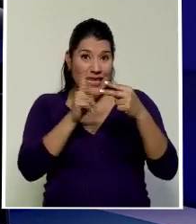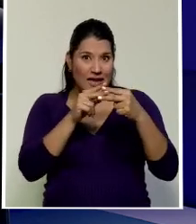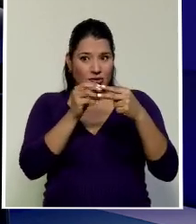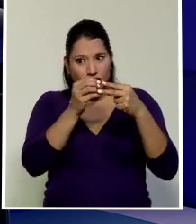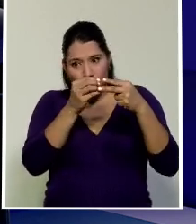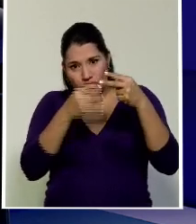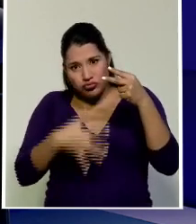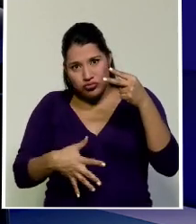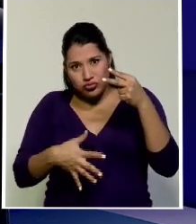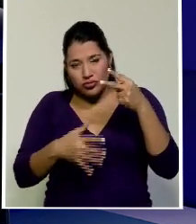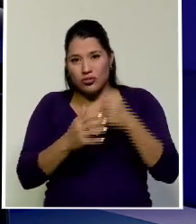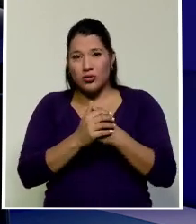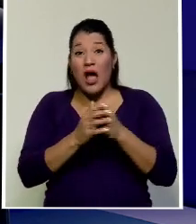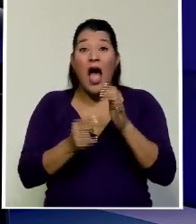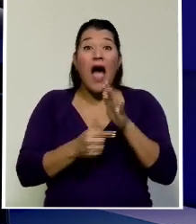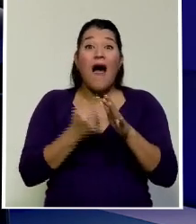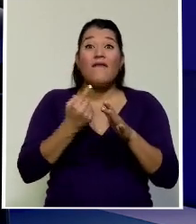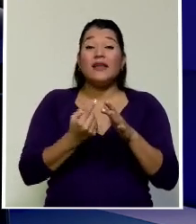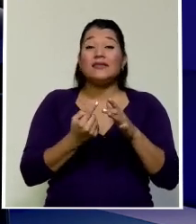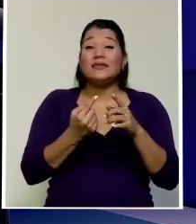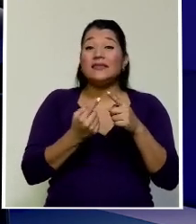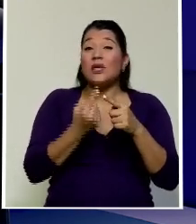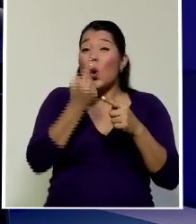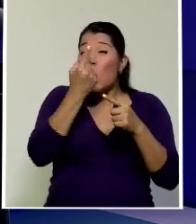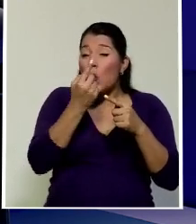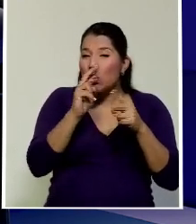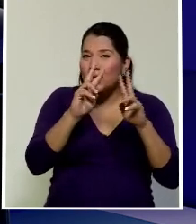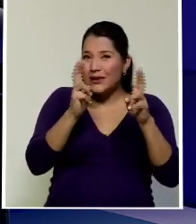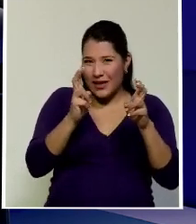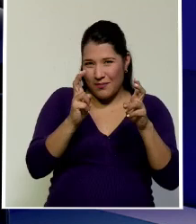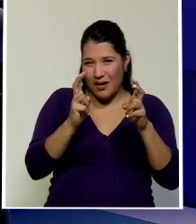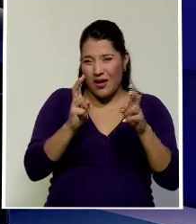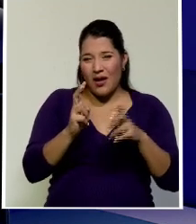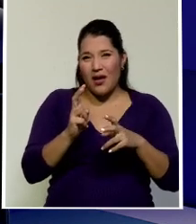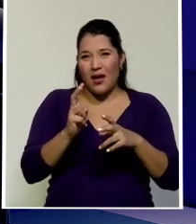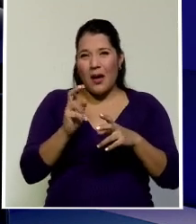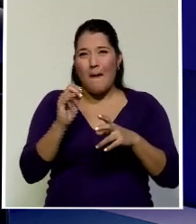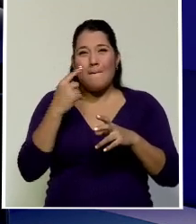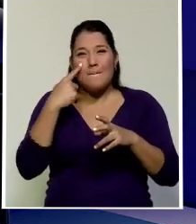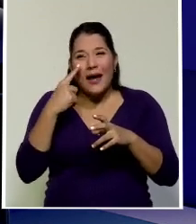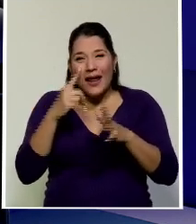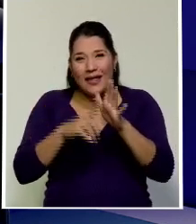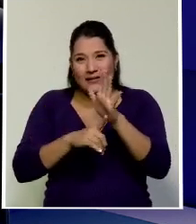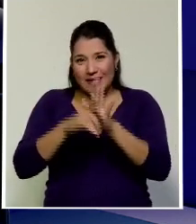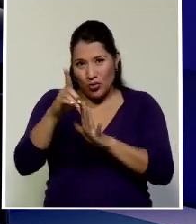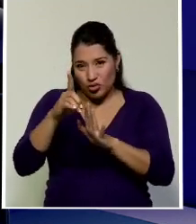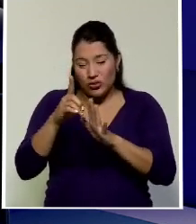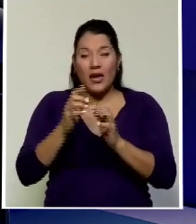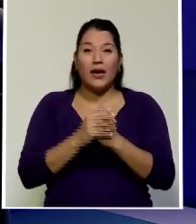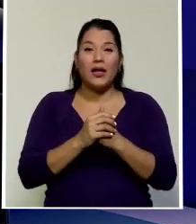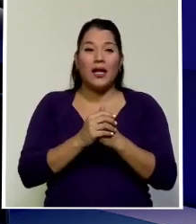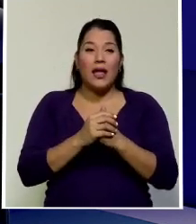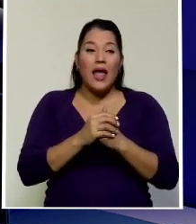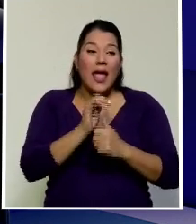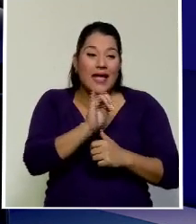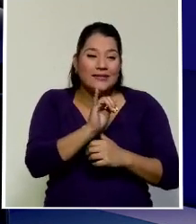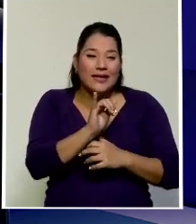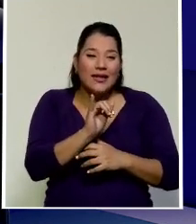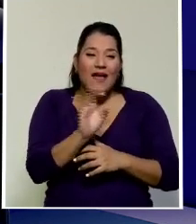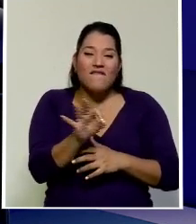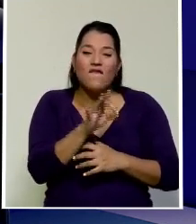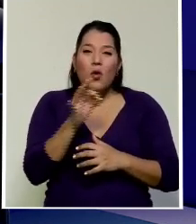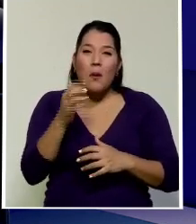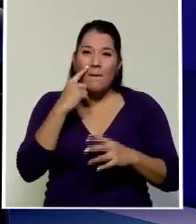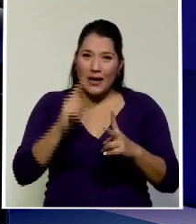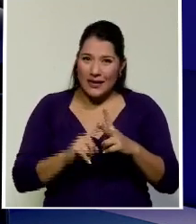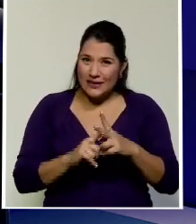Sí. Muchas veces un tema, que es el tema central, que es parte de ese aliento inicial y que siempre está